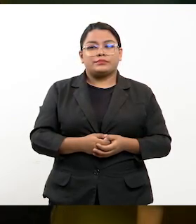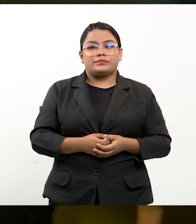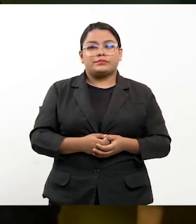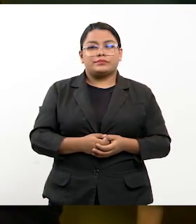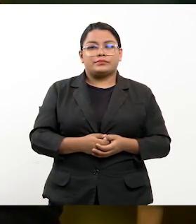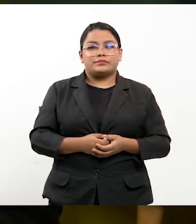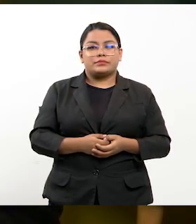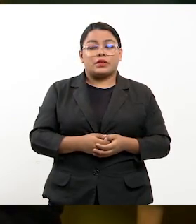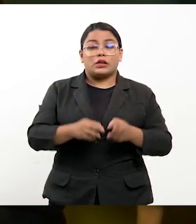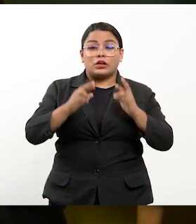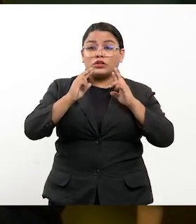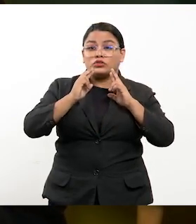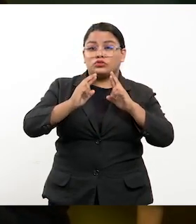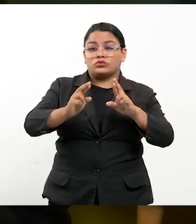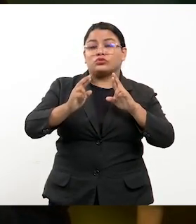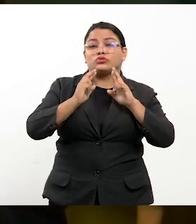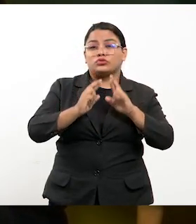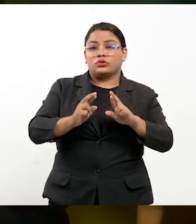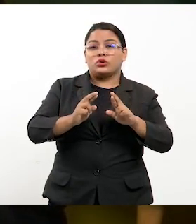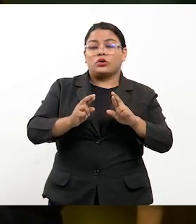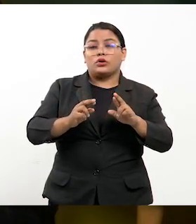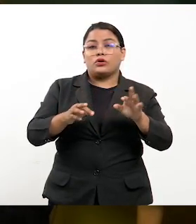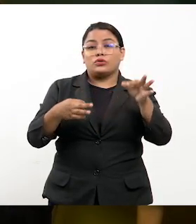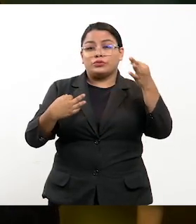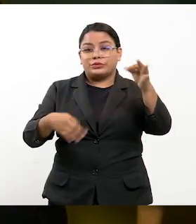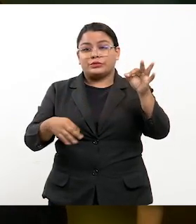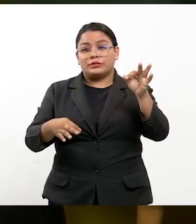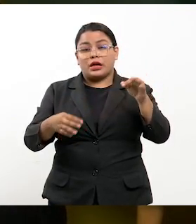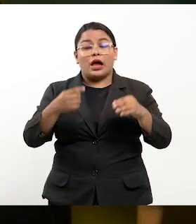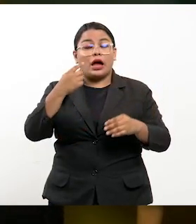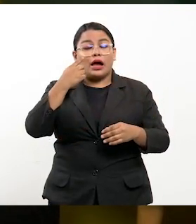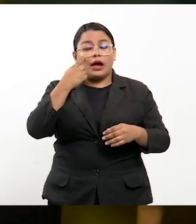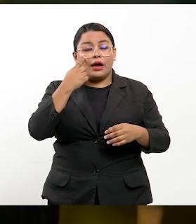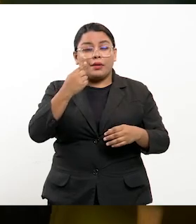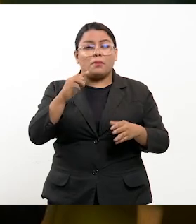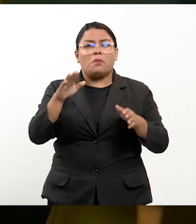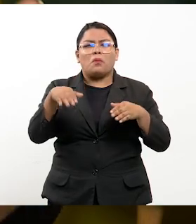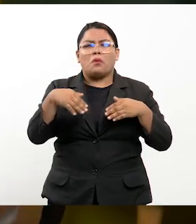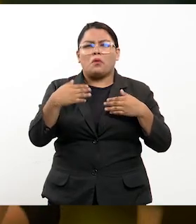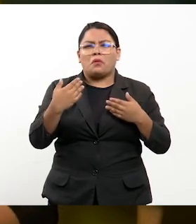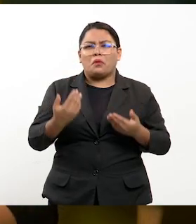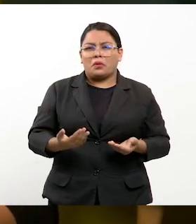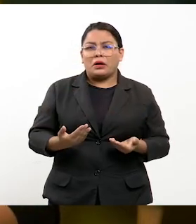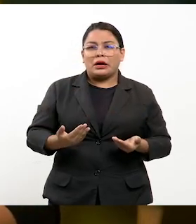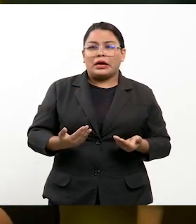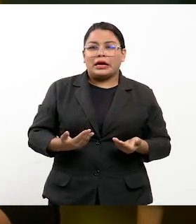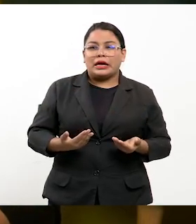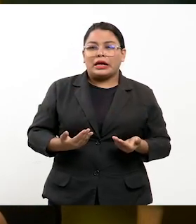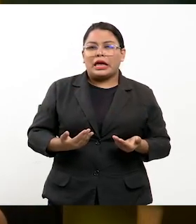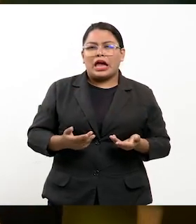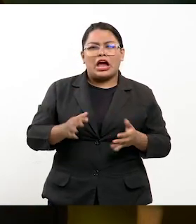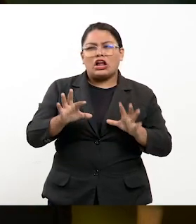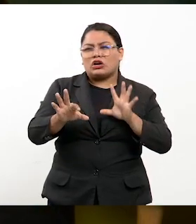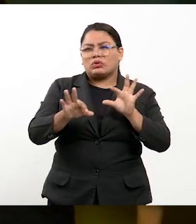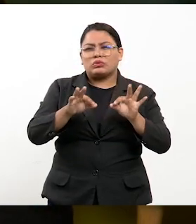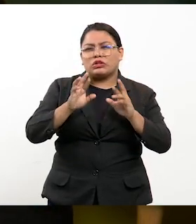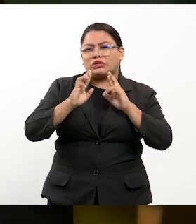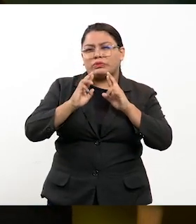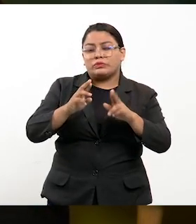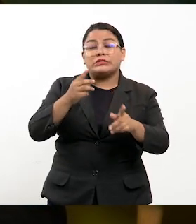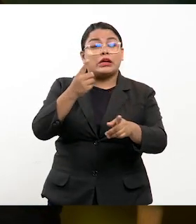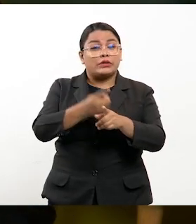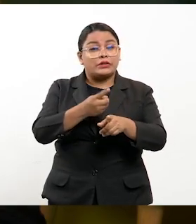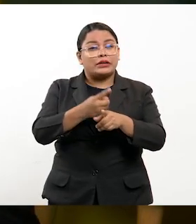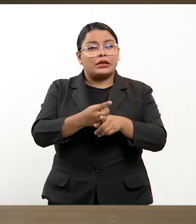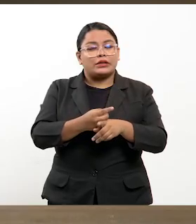es el solucionario, donde vamos a encontrar justificaciones de por qué X respuesta es la